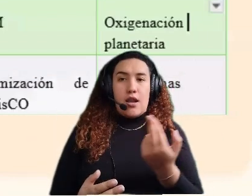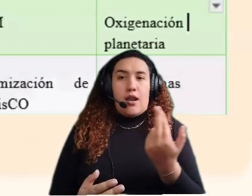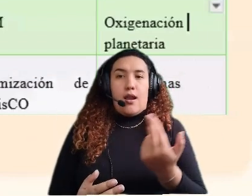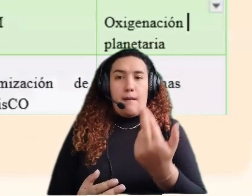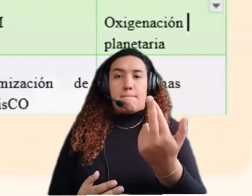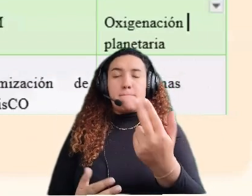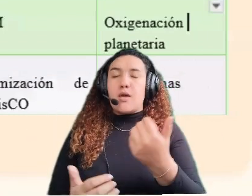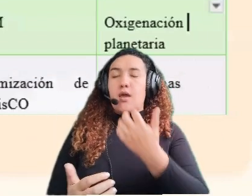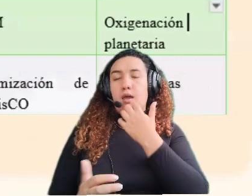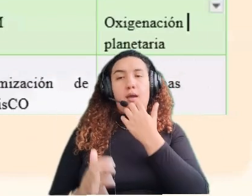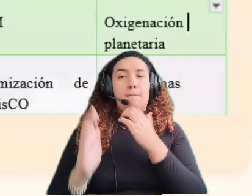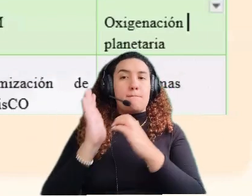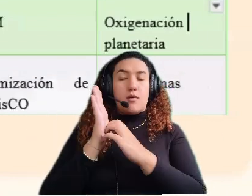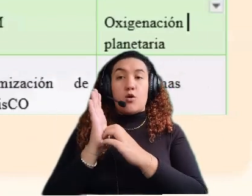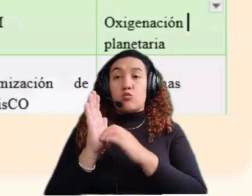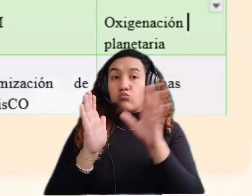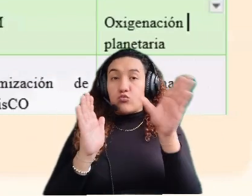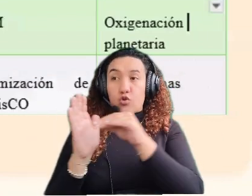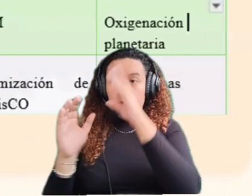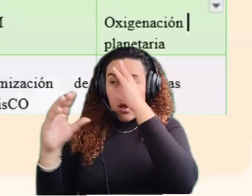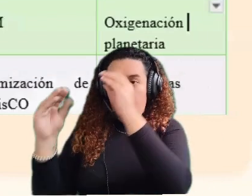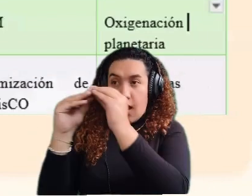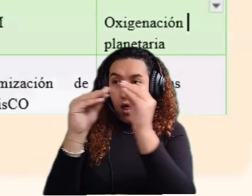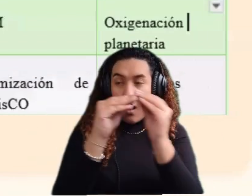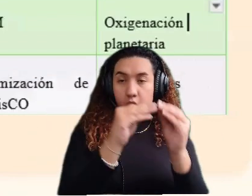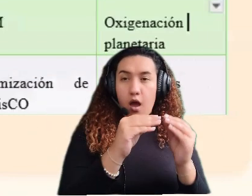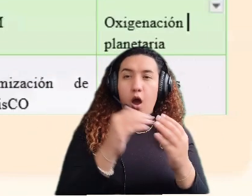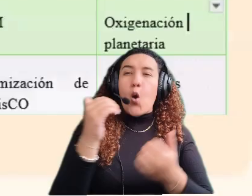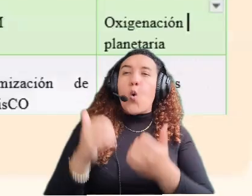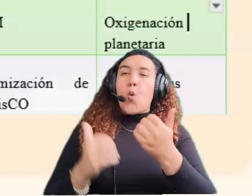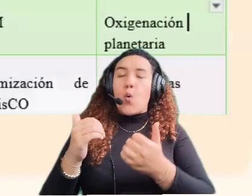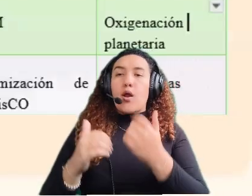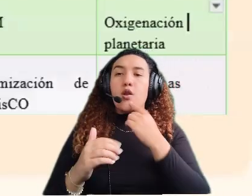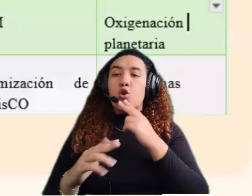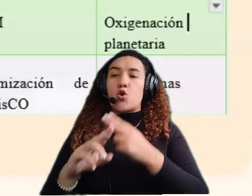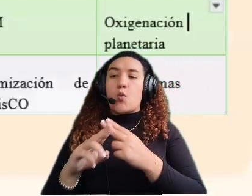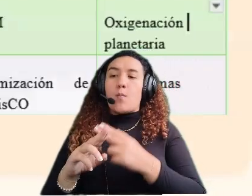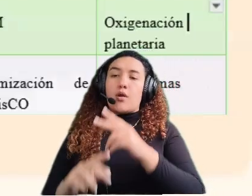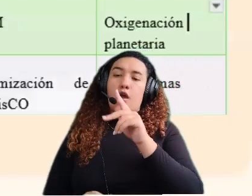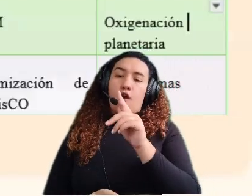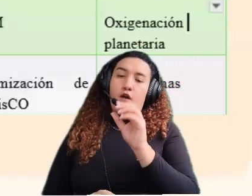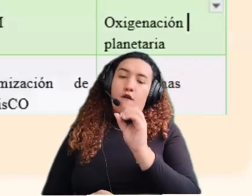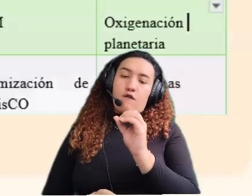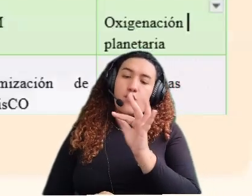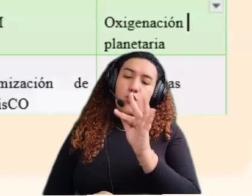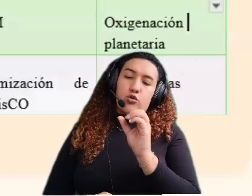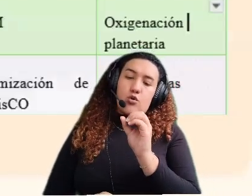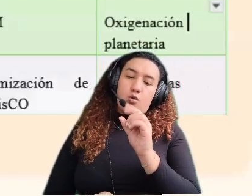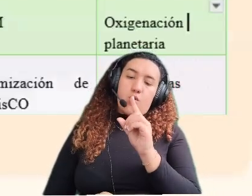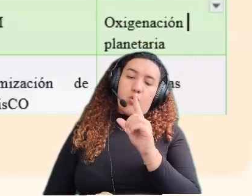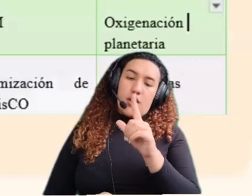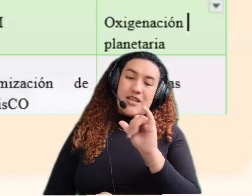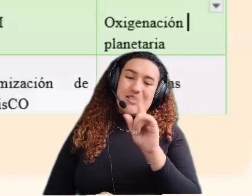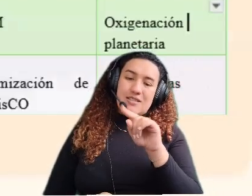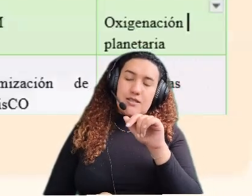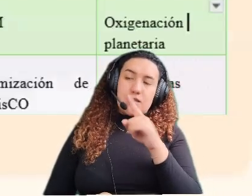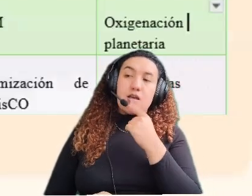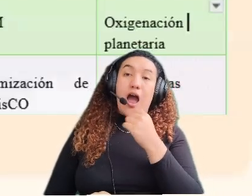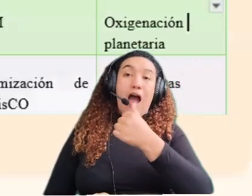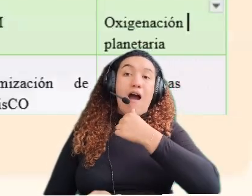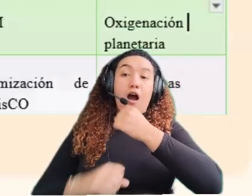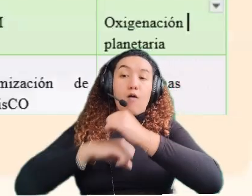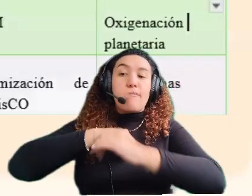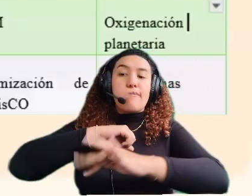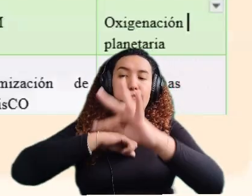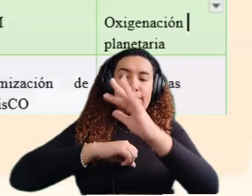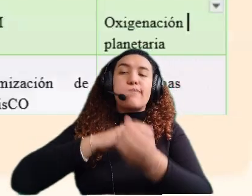patrones comunes. Por ejemplo, todos los estudios coinciden en que la fotólisis del agua libera oxígeno. No